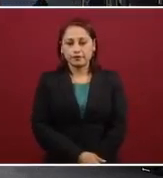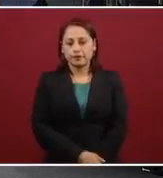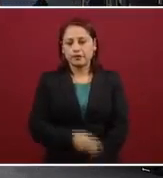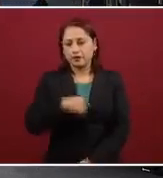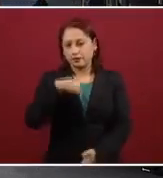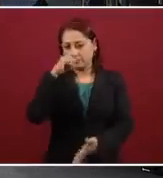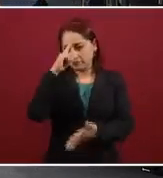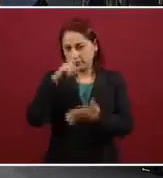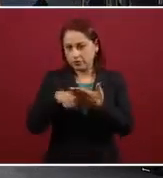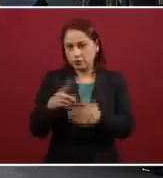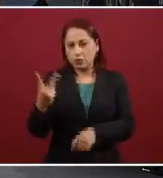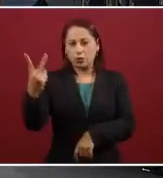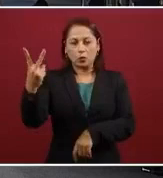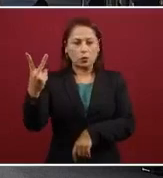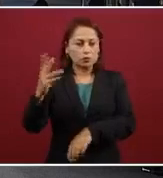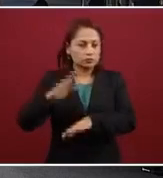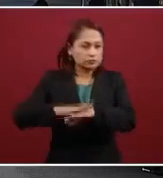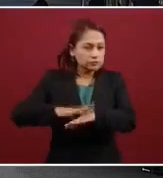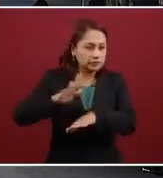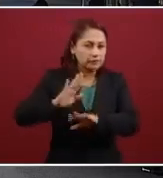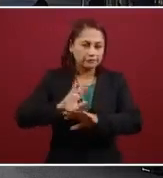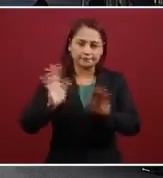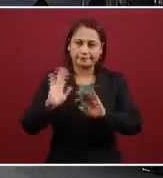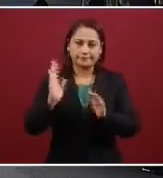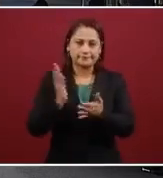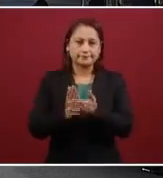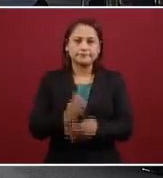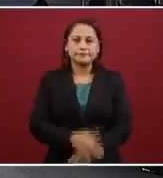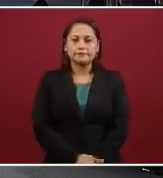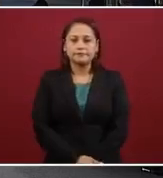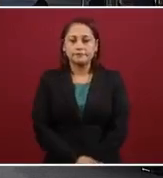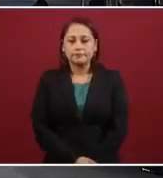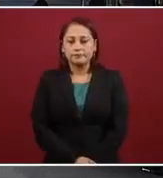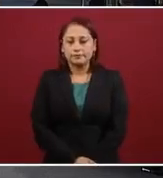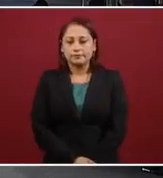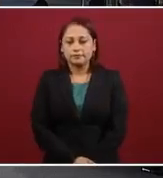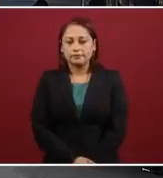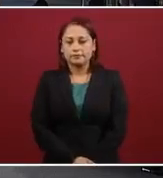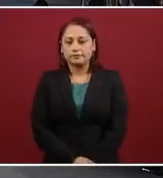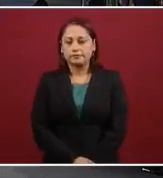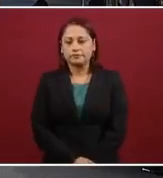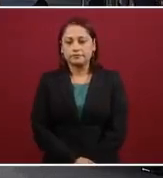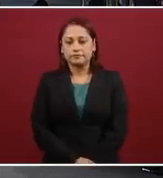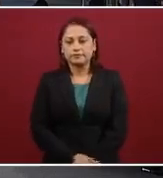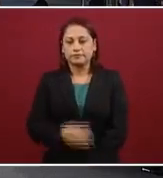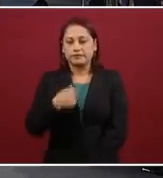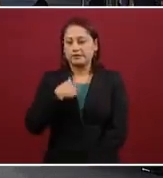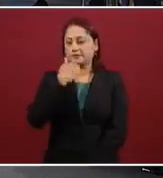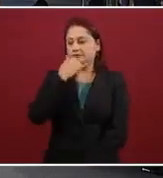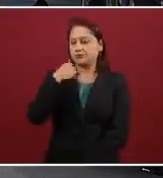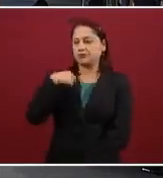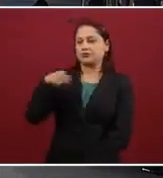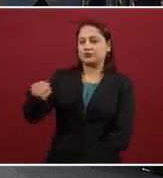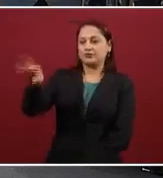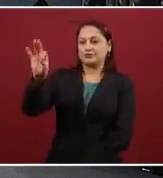otras dos y ya, ¿no? Si les parece bien. No, yo tengo que decir. Pues puras mujeres